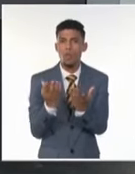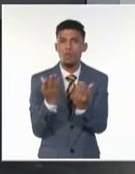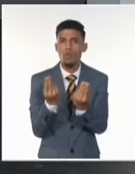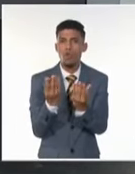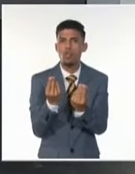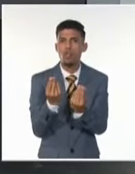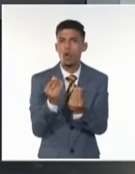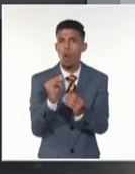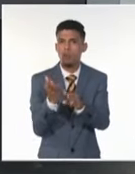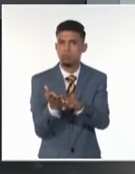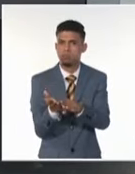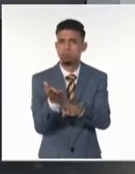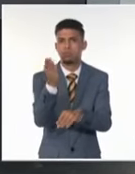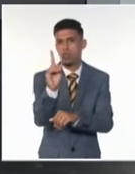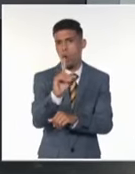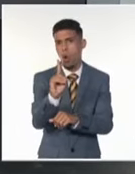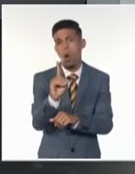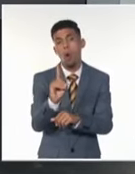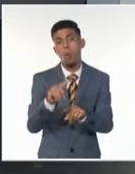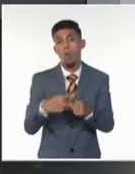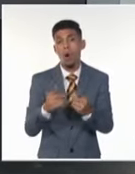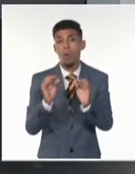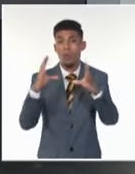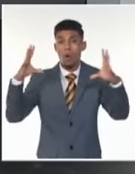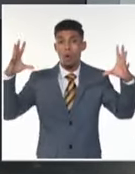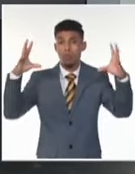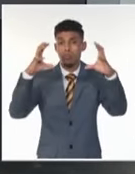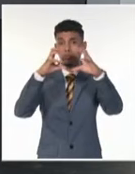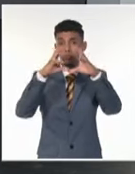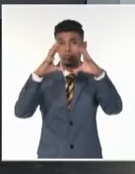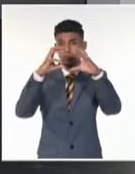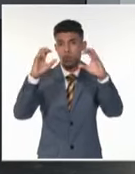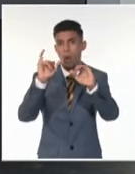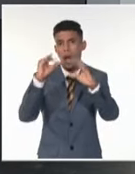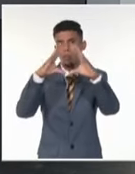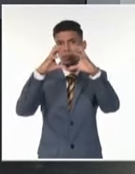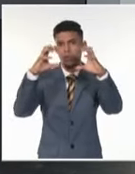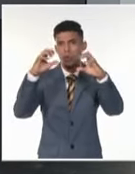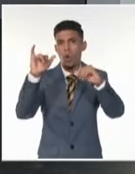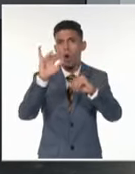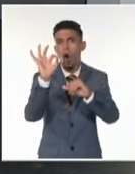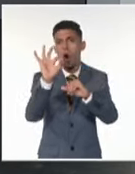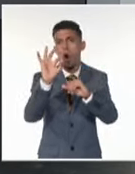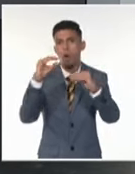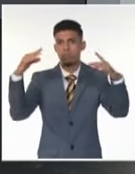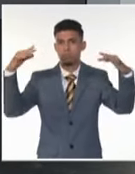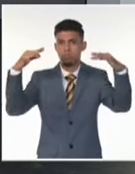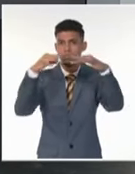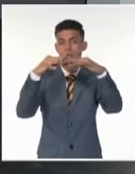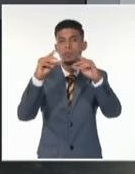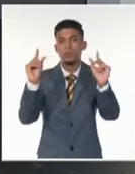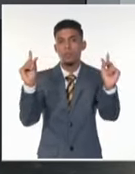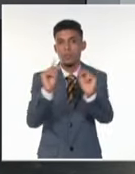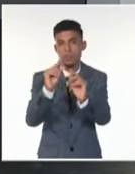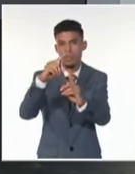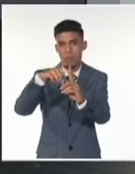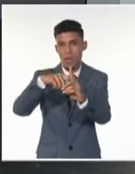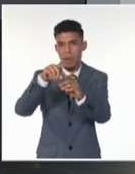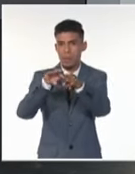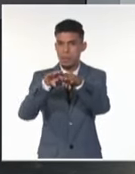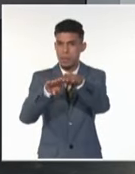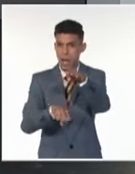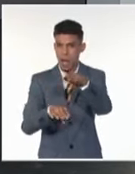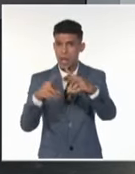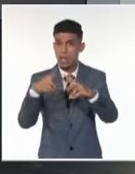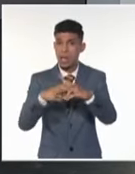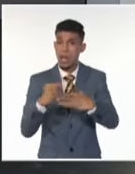tuvimos en días anteriores, ya que el efecto de la nubosidad desde las primeras horas de la tarde pues disminuye un poco las temperaturas y el efecto de la lluvia, por supuesto,